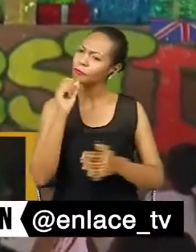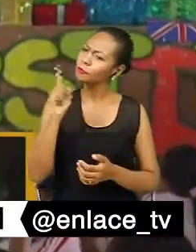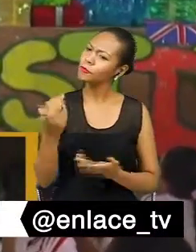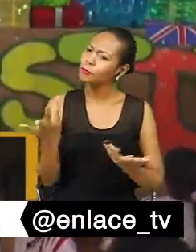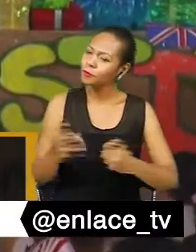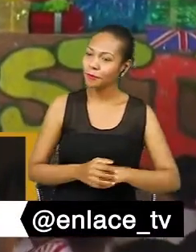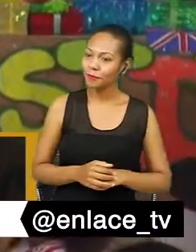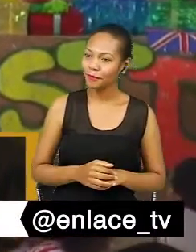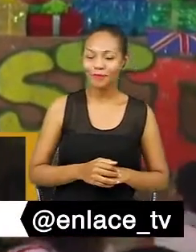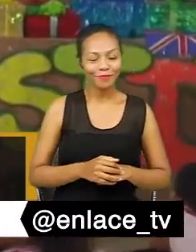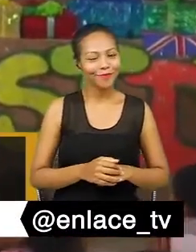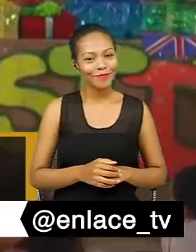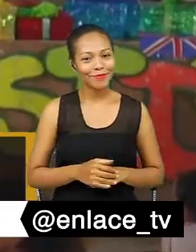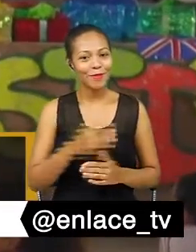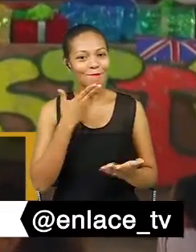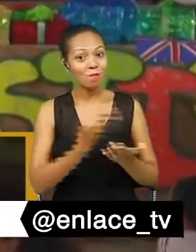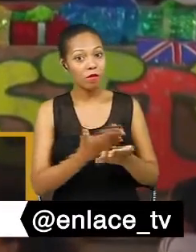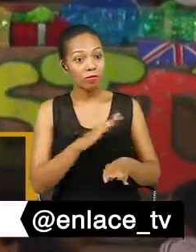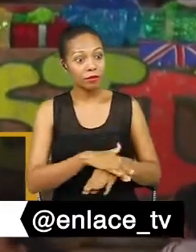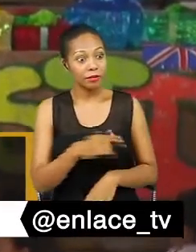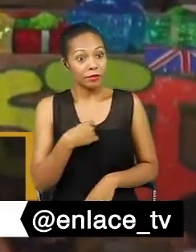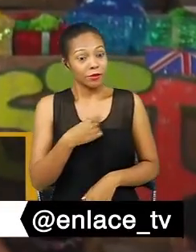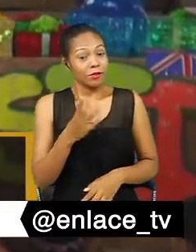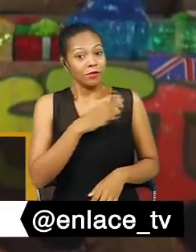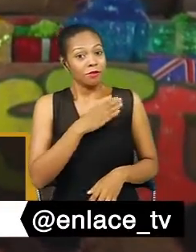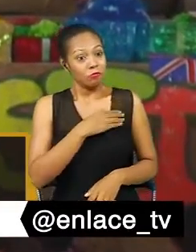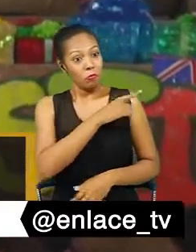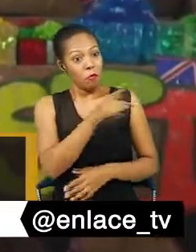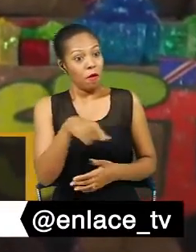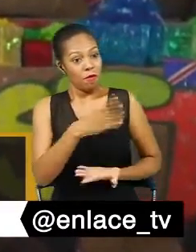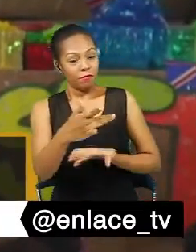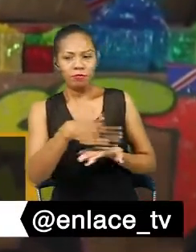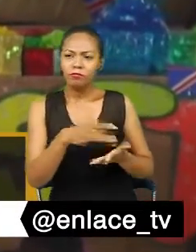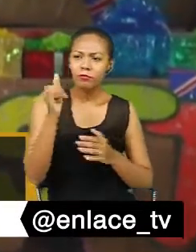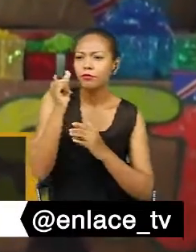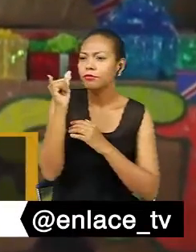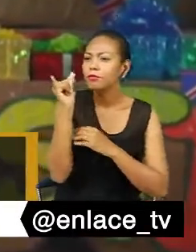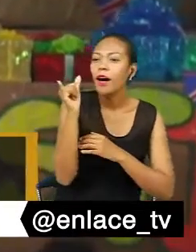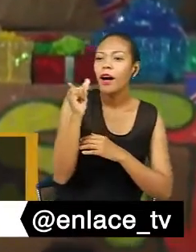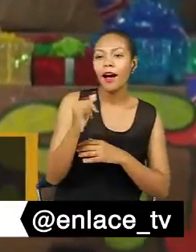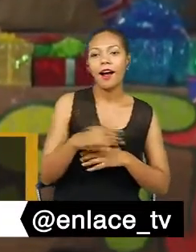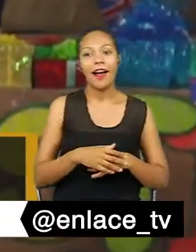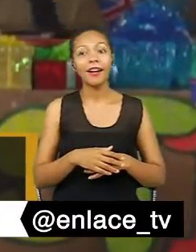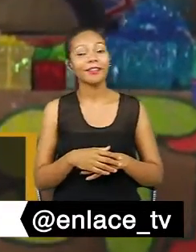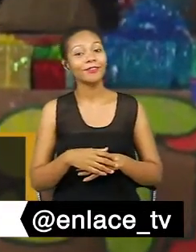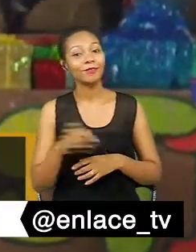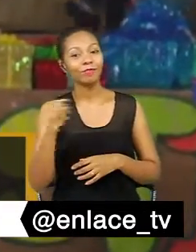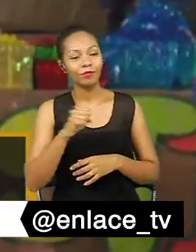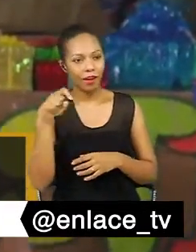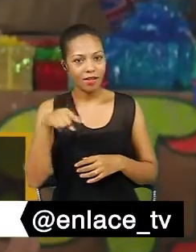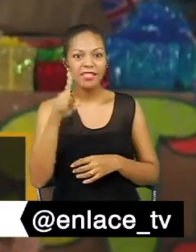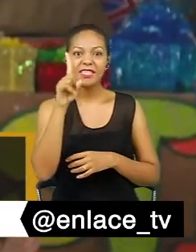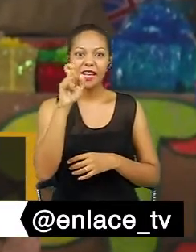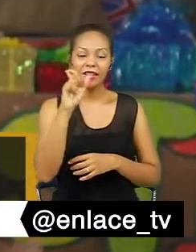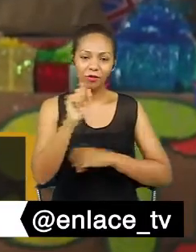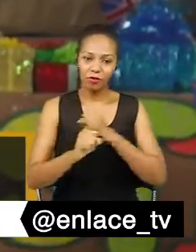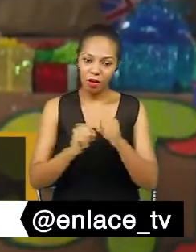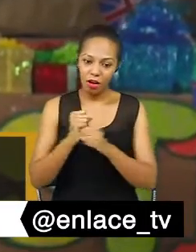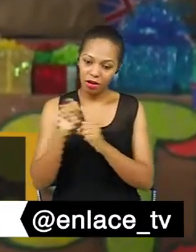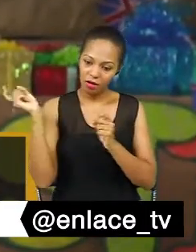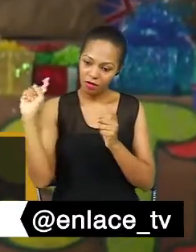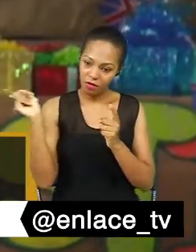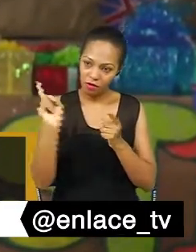Buenas tardes, pues para mí es un honor que hayan venido ustedes a visitarnos. Este es el sexto año del Colegio José Antonio Galán realizando